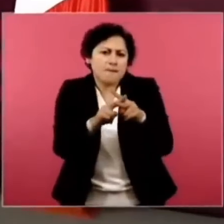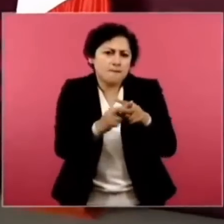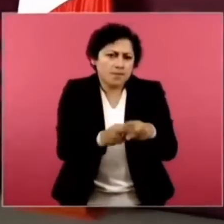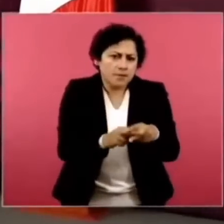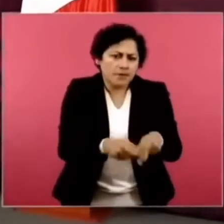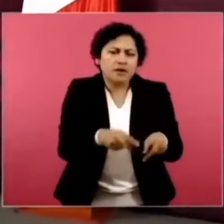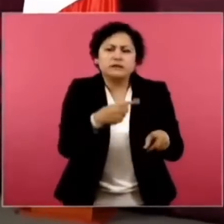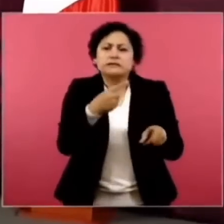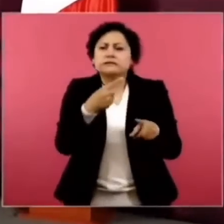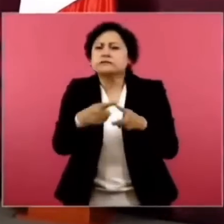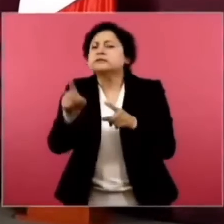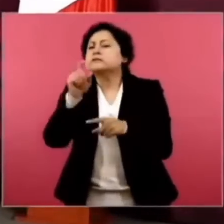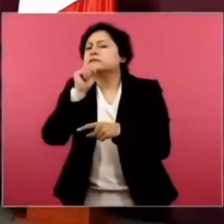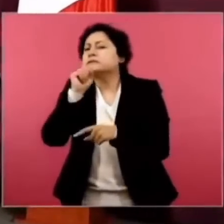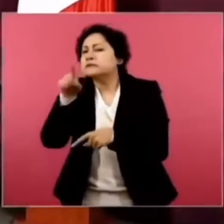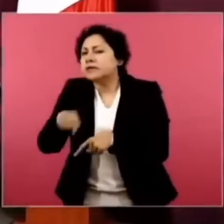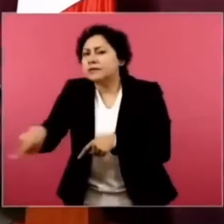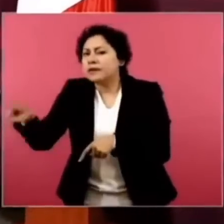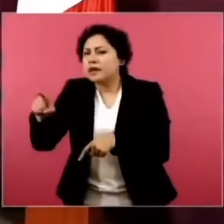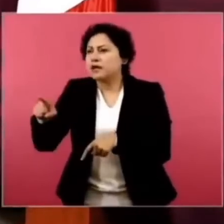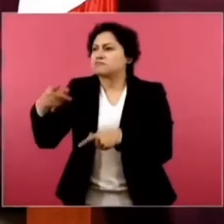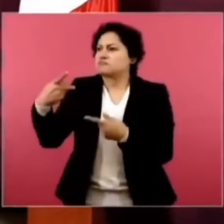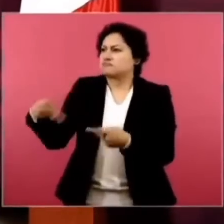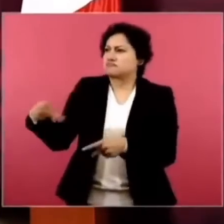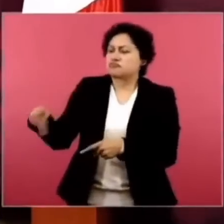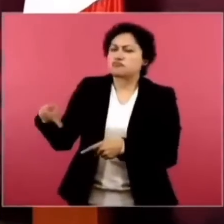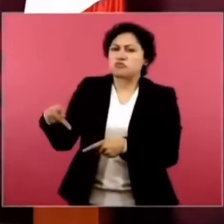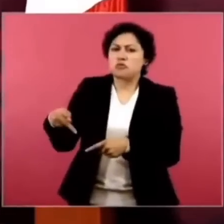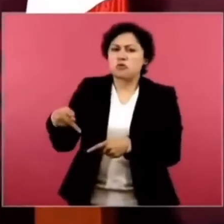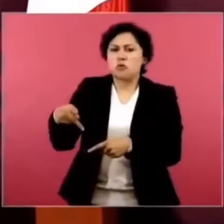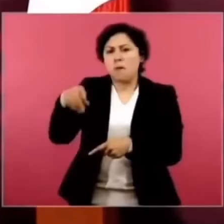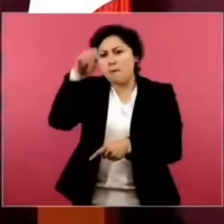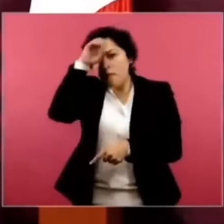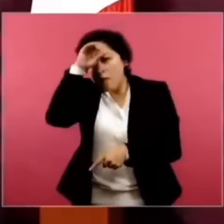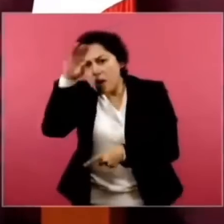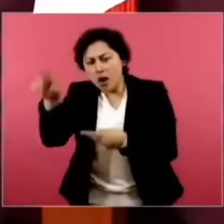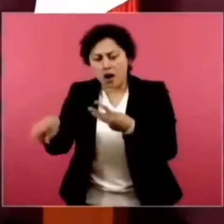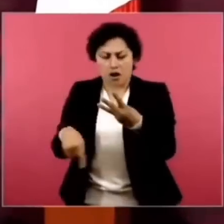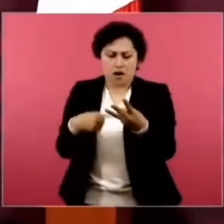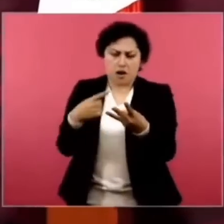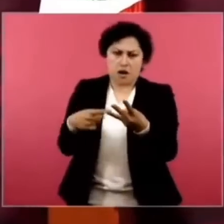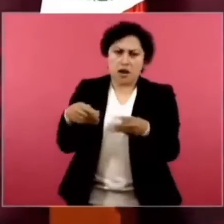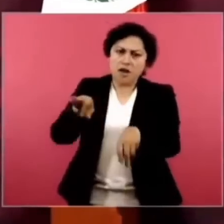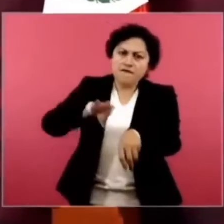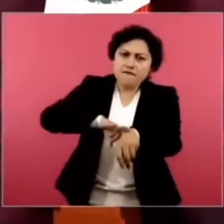pasando por una aspirina.